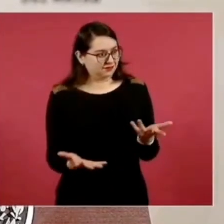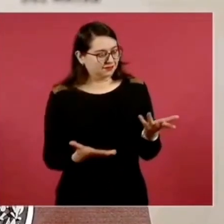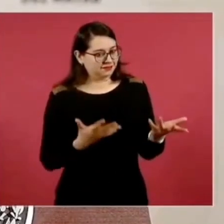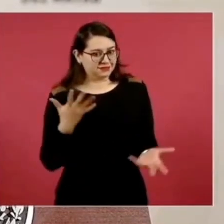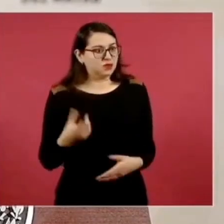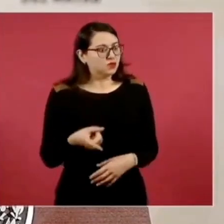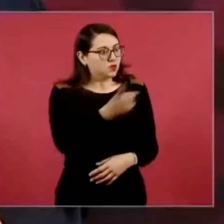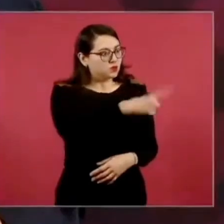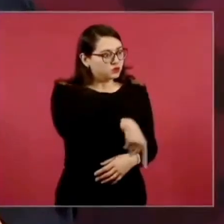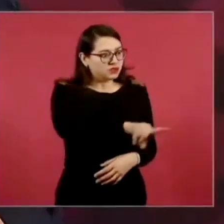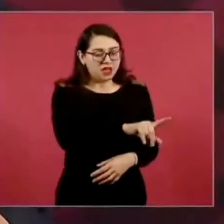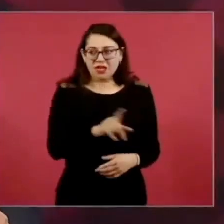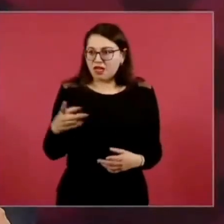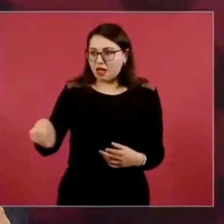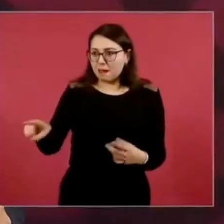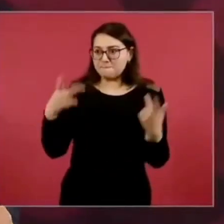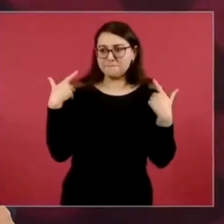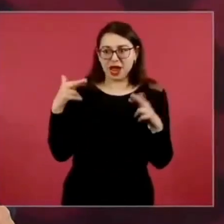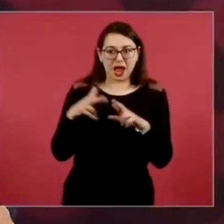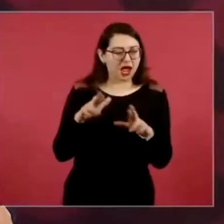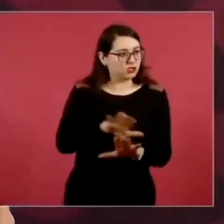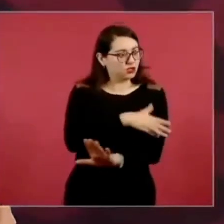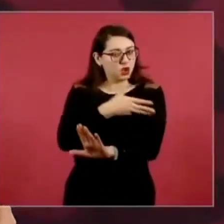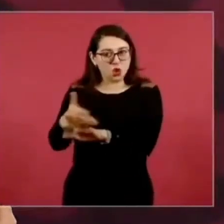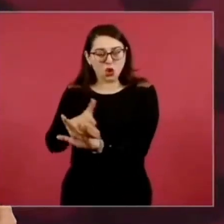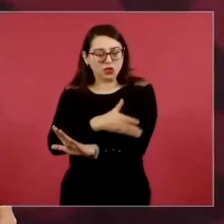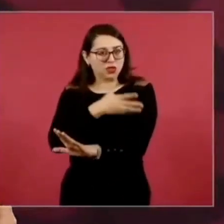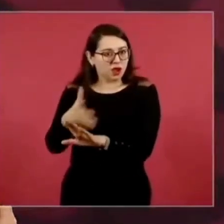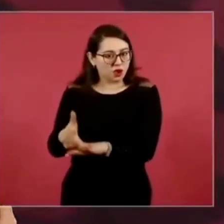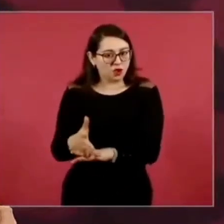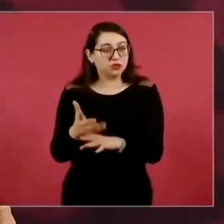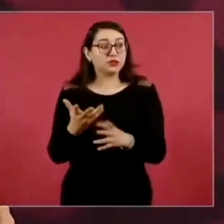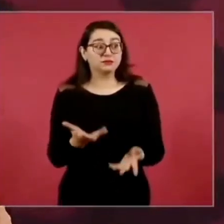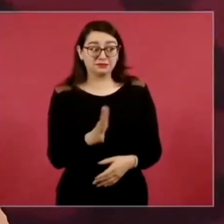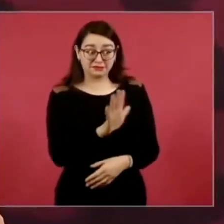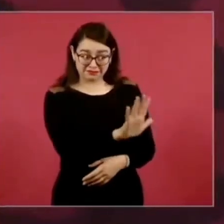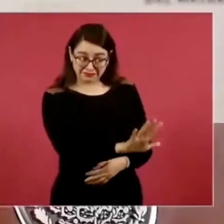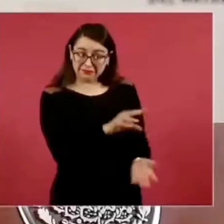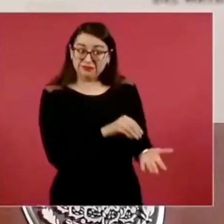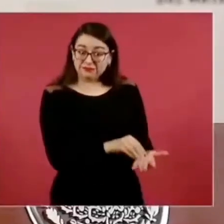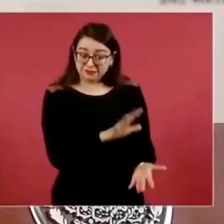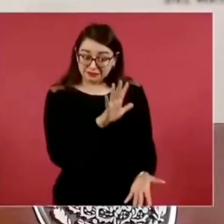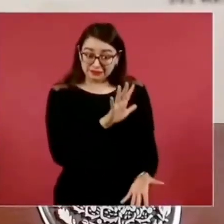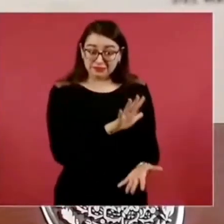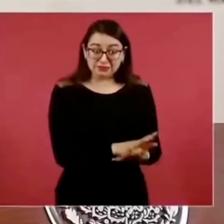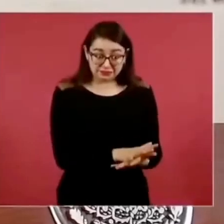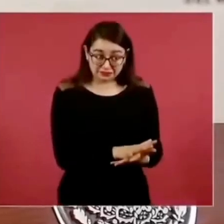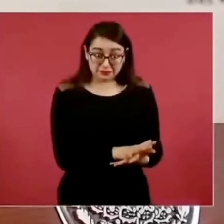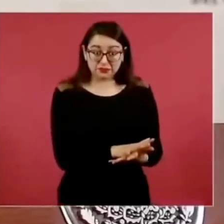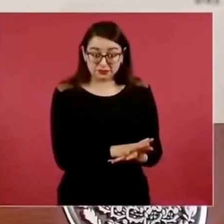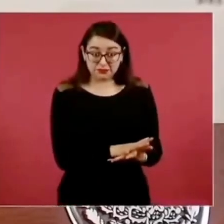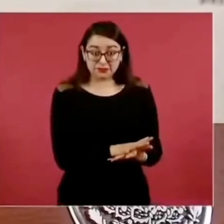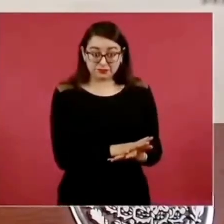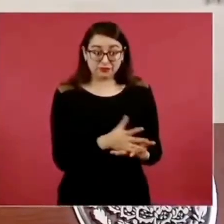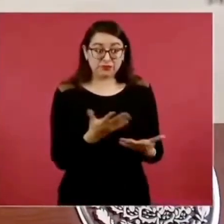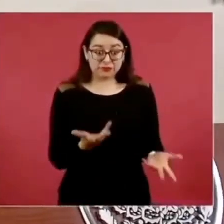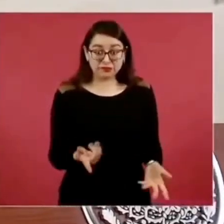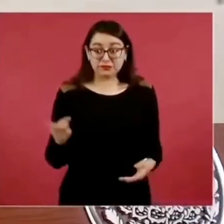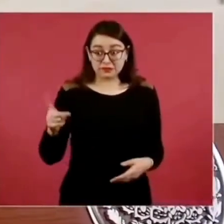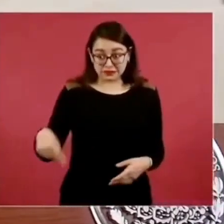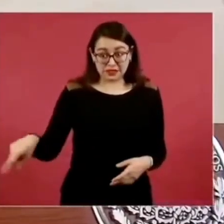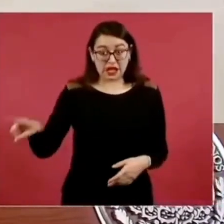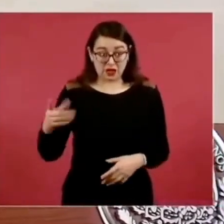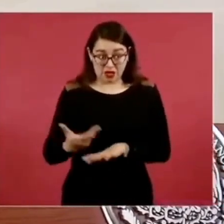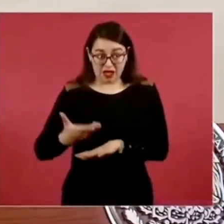continúan haciendo eso, le voy a devolver a los campesinos el Mauser con el que hicieron la